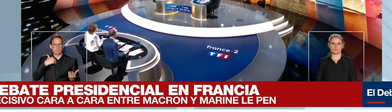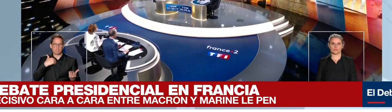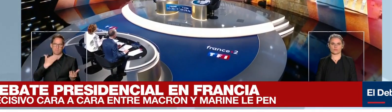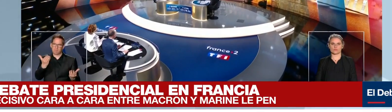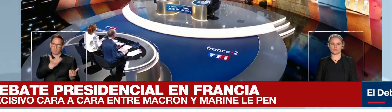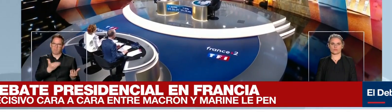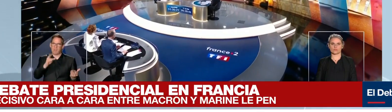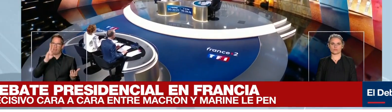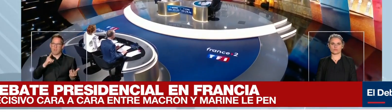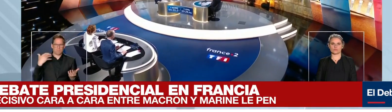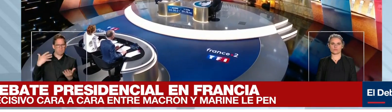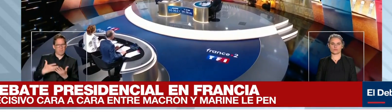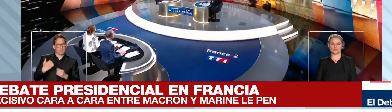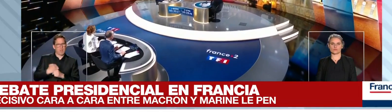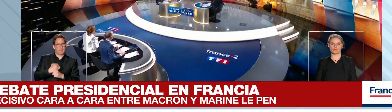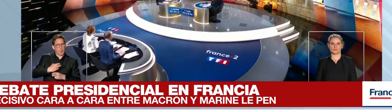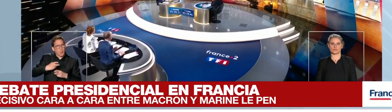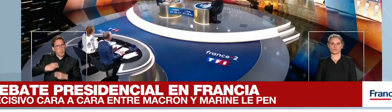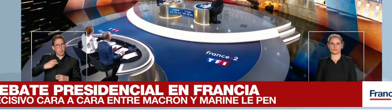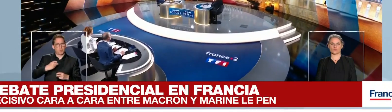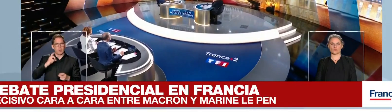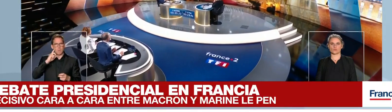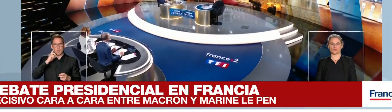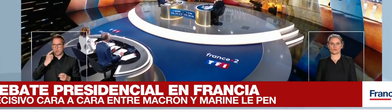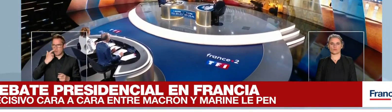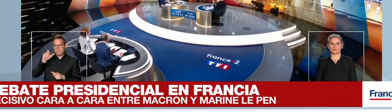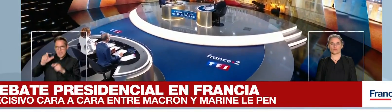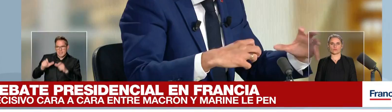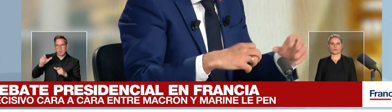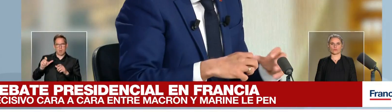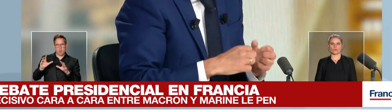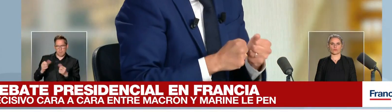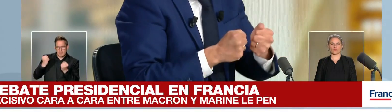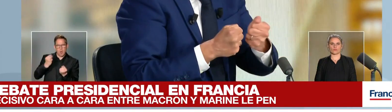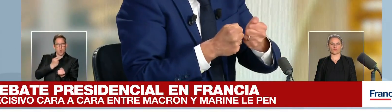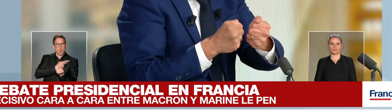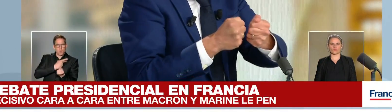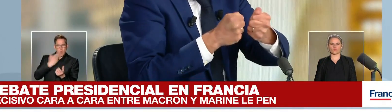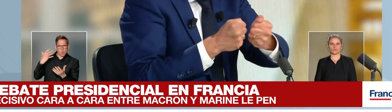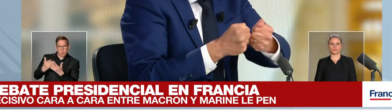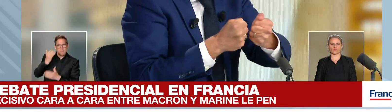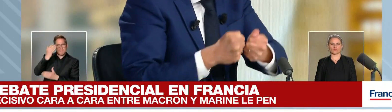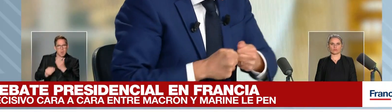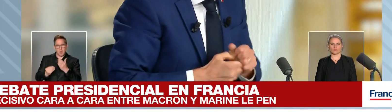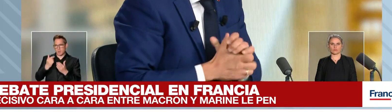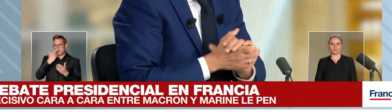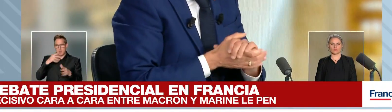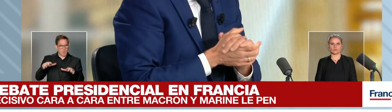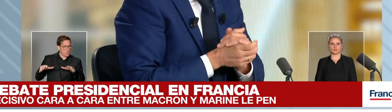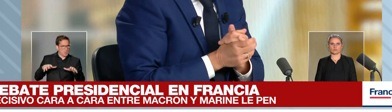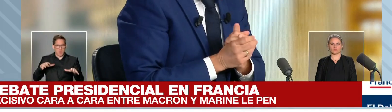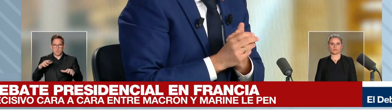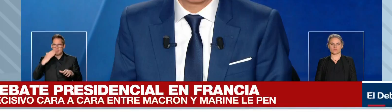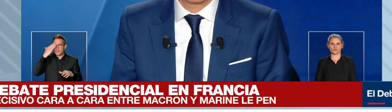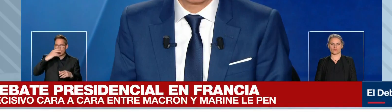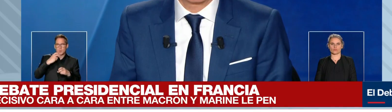lo que les debo, sé la situación tan dura por la que pasaron, por la falta histórica de médicos y de personal de la salud. Vamos